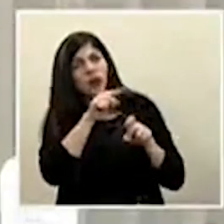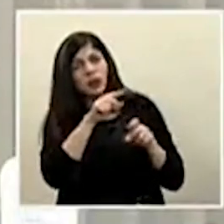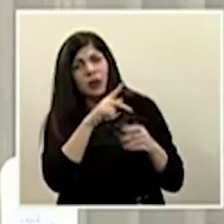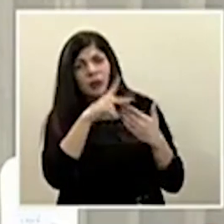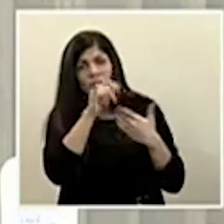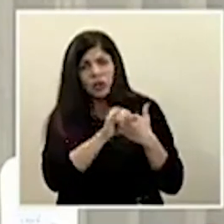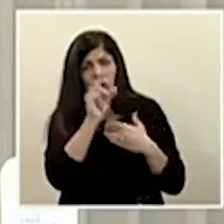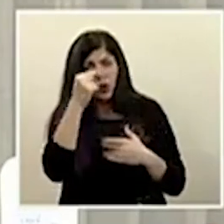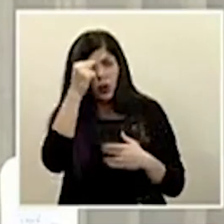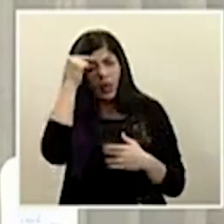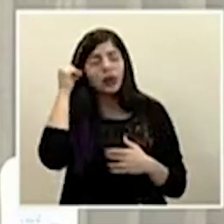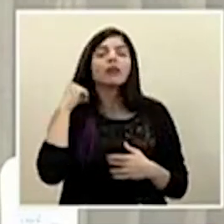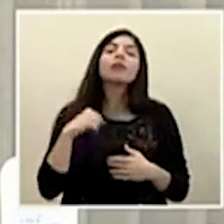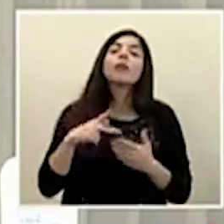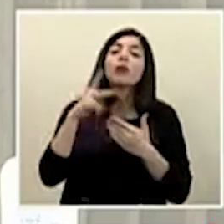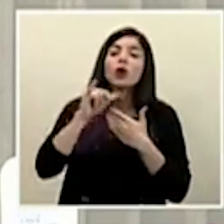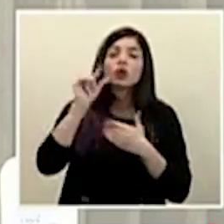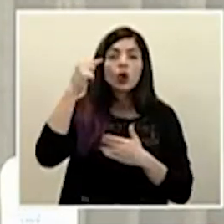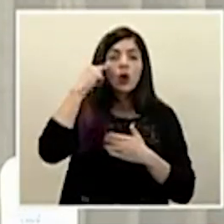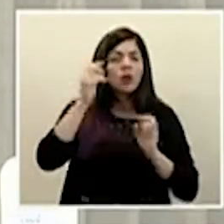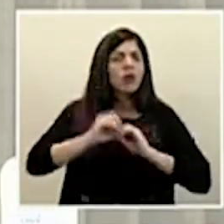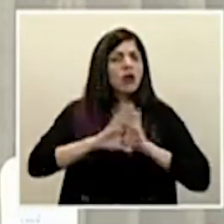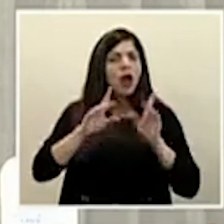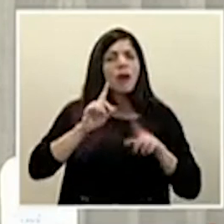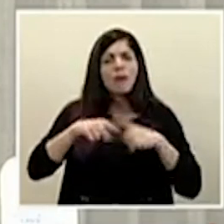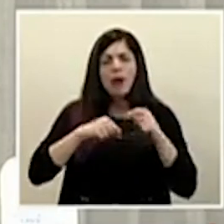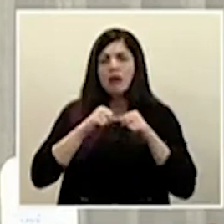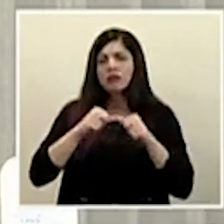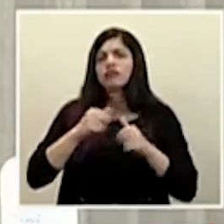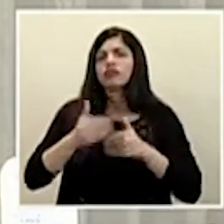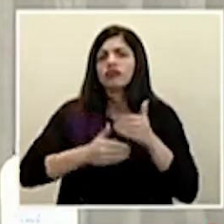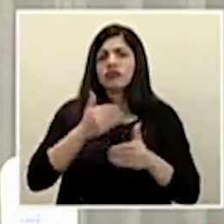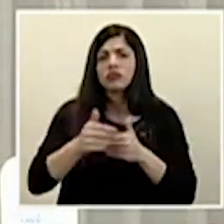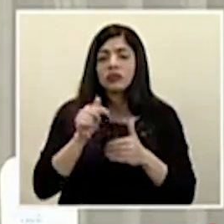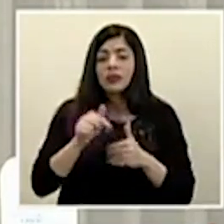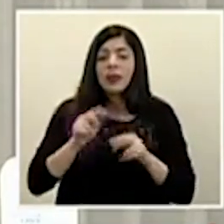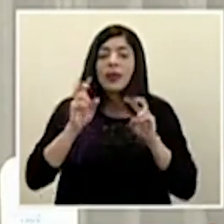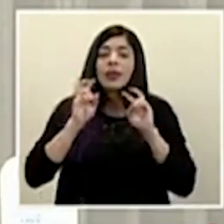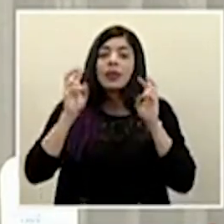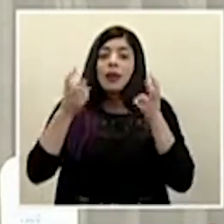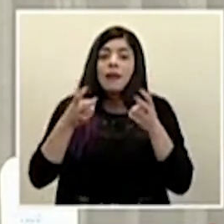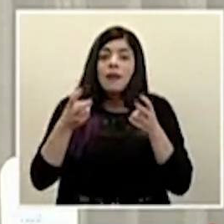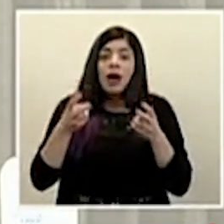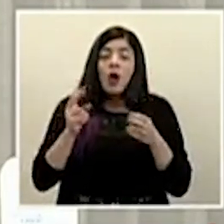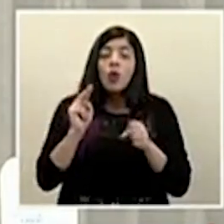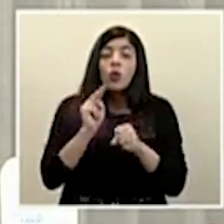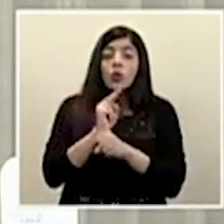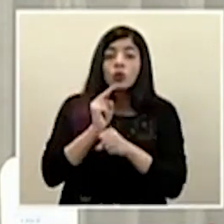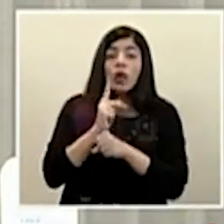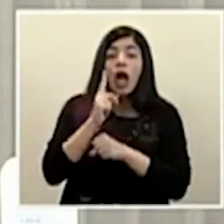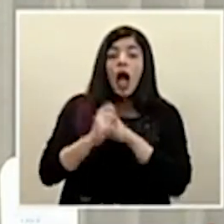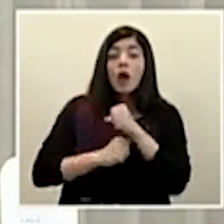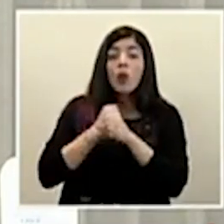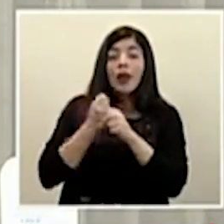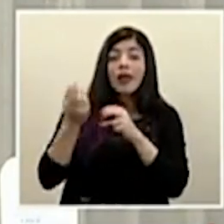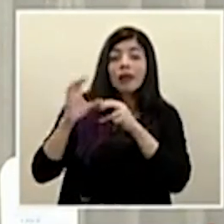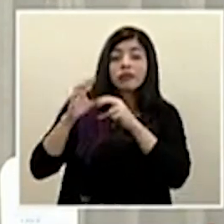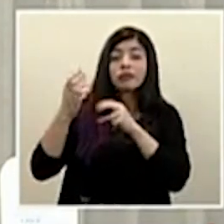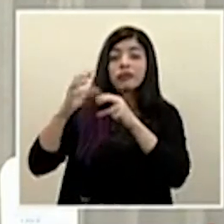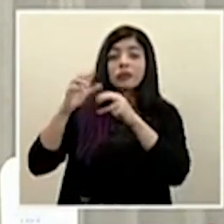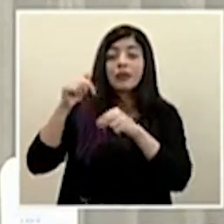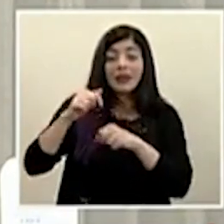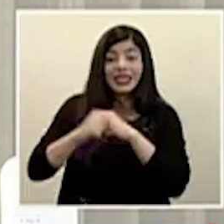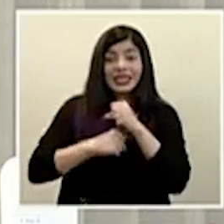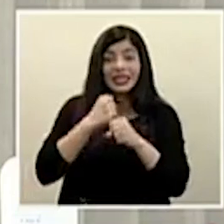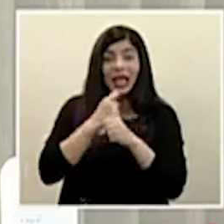El proyecto de gobierno es claro y se va a avanzar en esa línea, es decir, el tema de utilizar las anualidades de este año por la